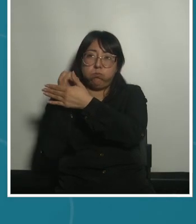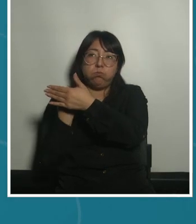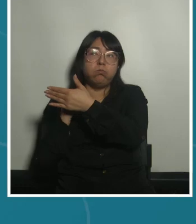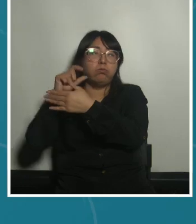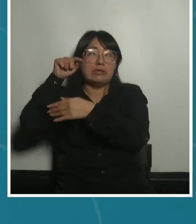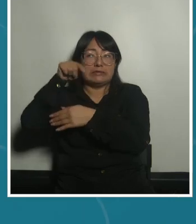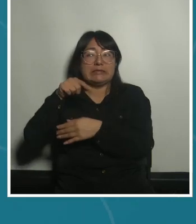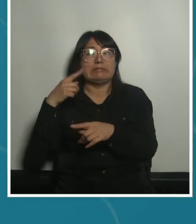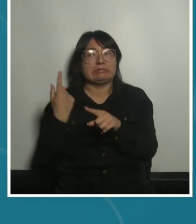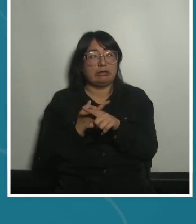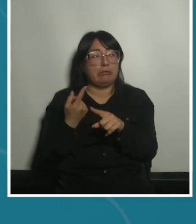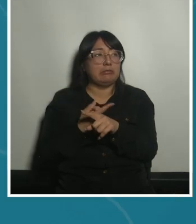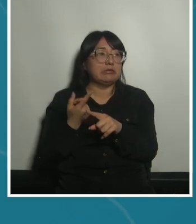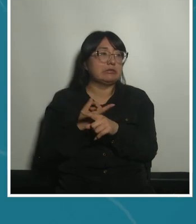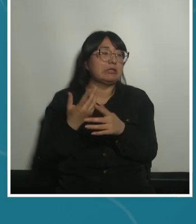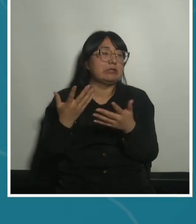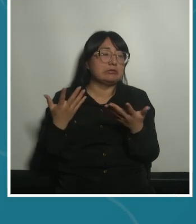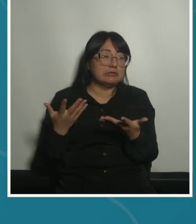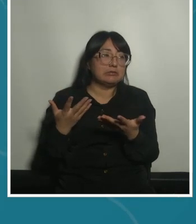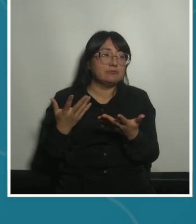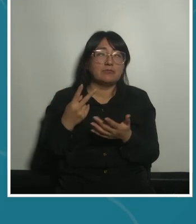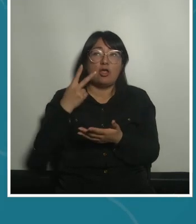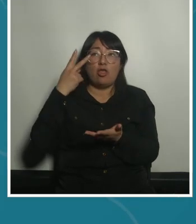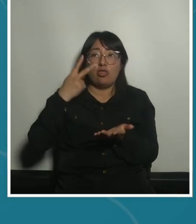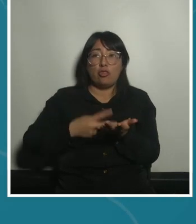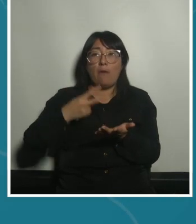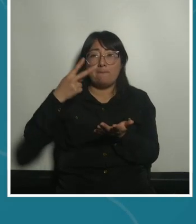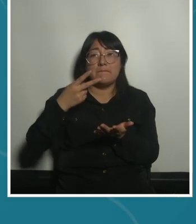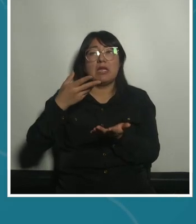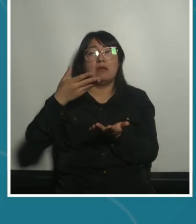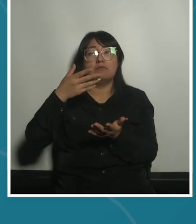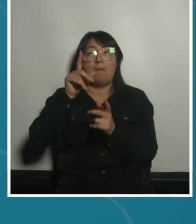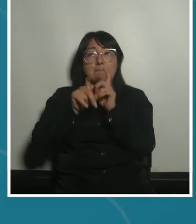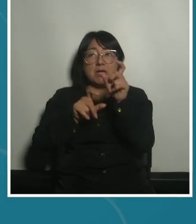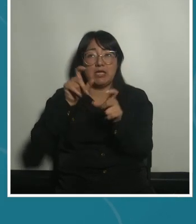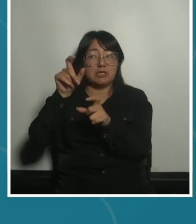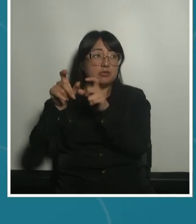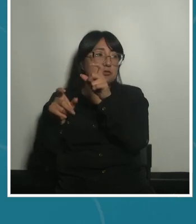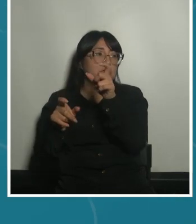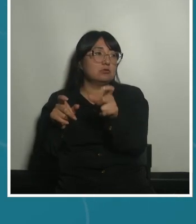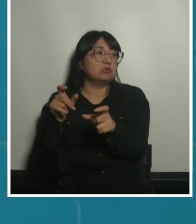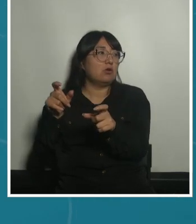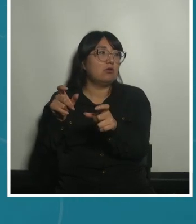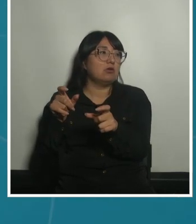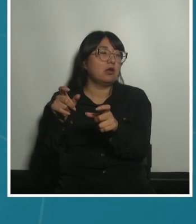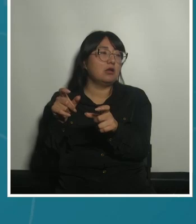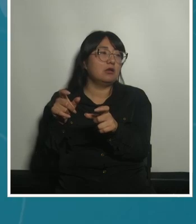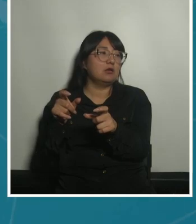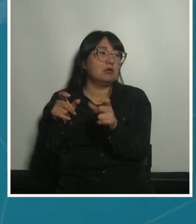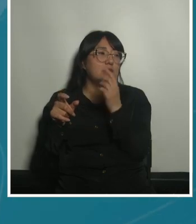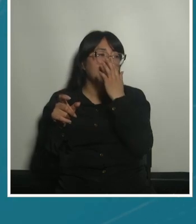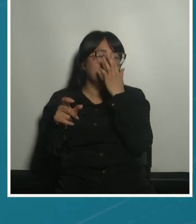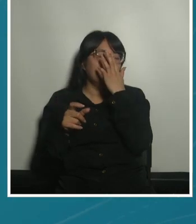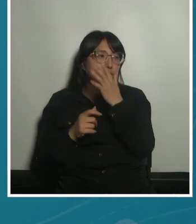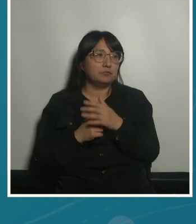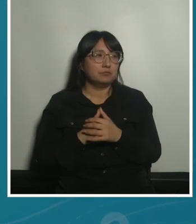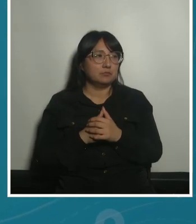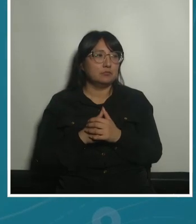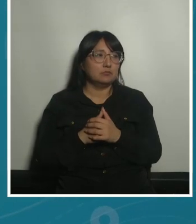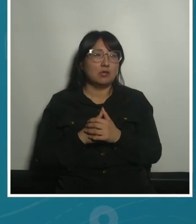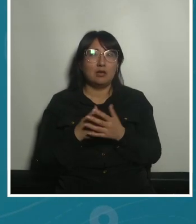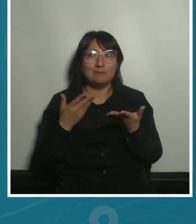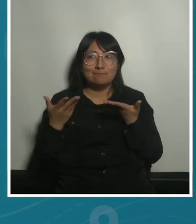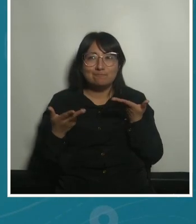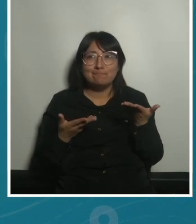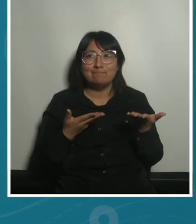conversando más o menos sobre 2.000 personas vinculados a